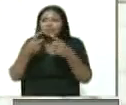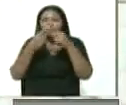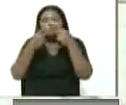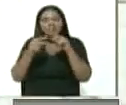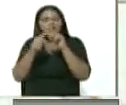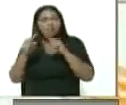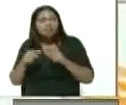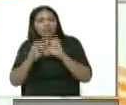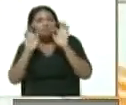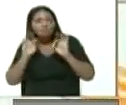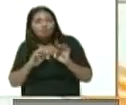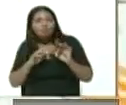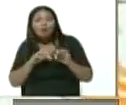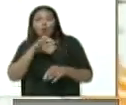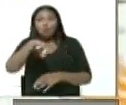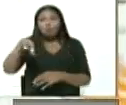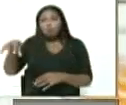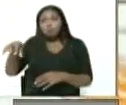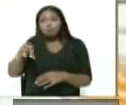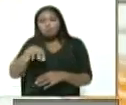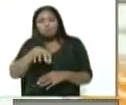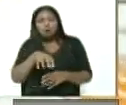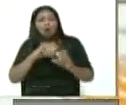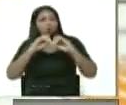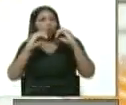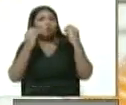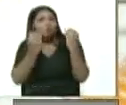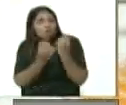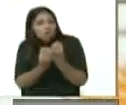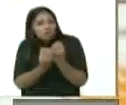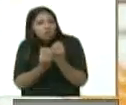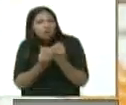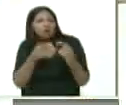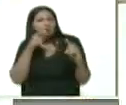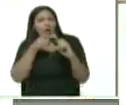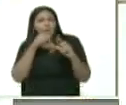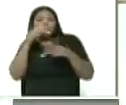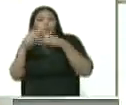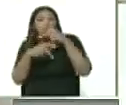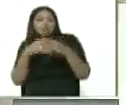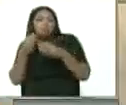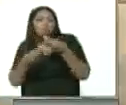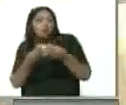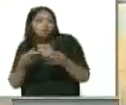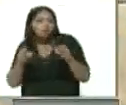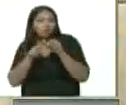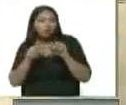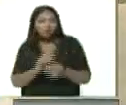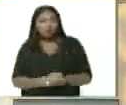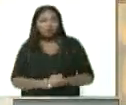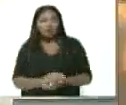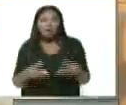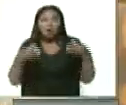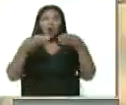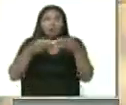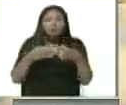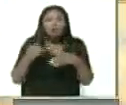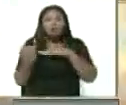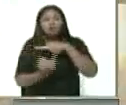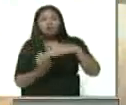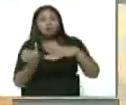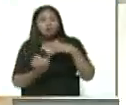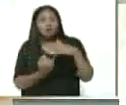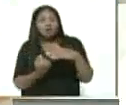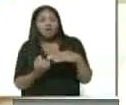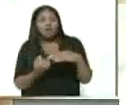estados como lo han hecho y reunirse con las organizaciones con fines políticos como lo han hecho reunirse con instituciones no gubernamentales